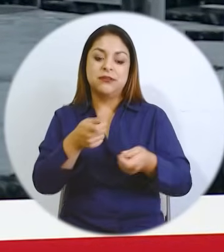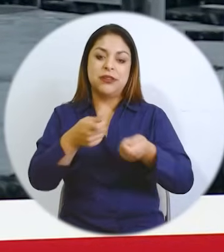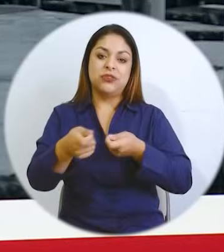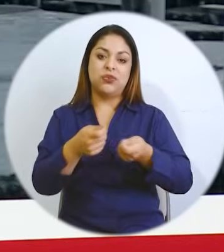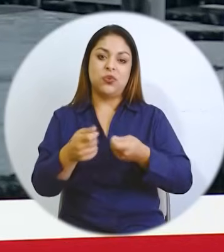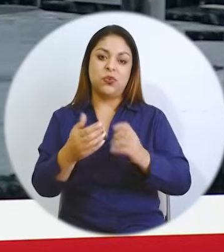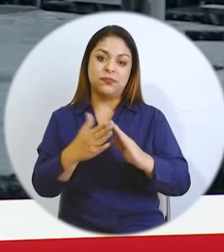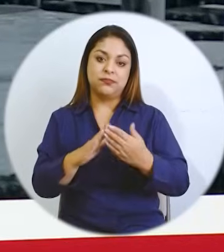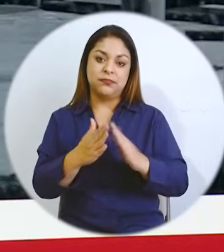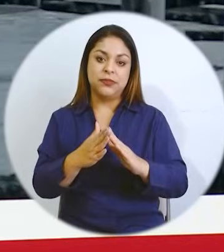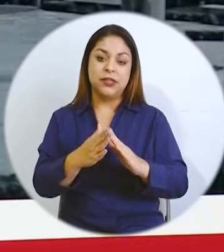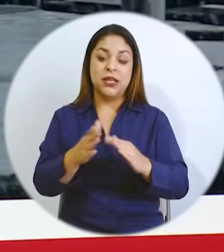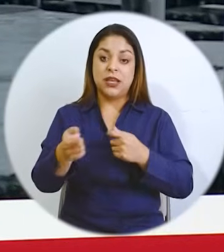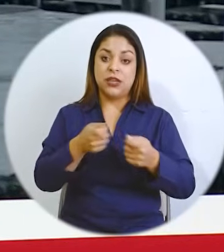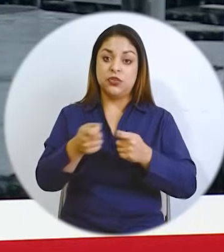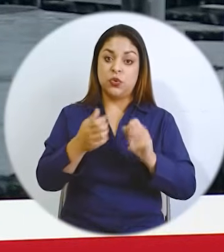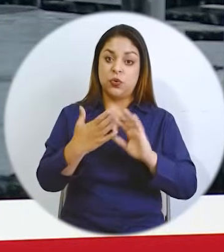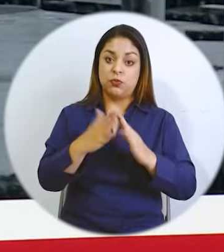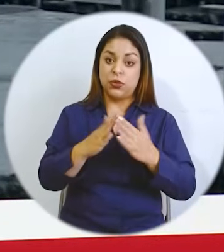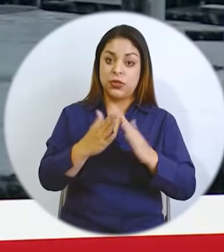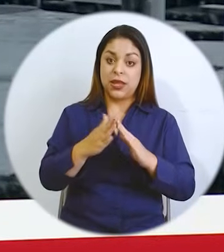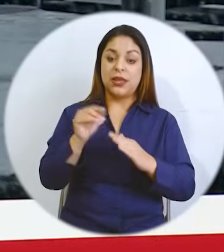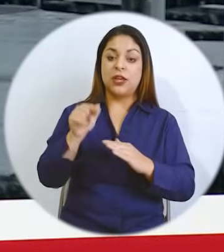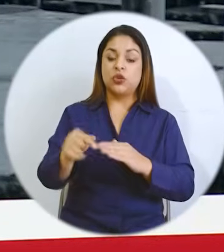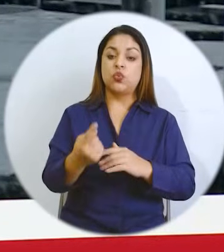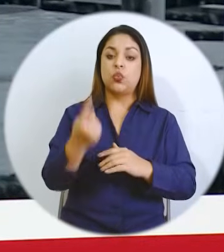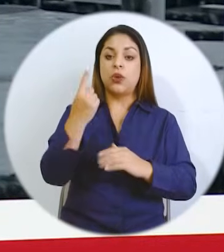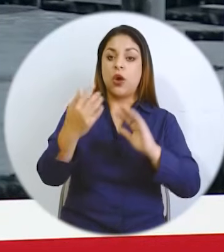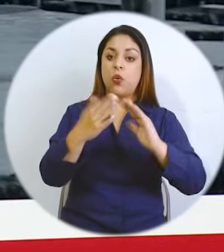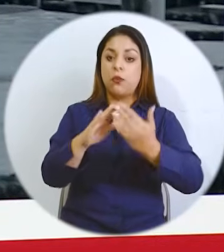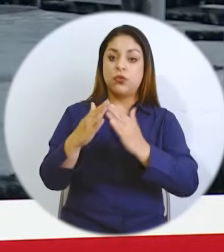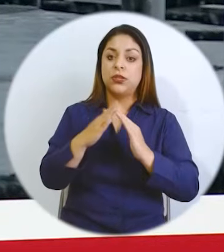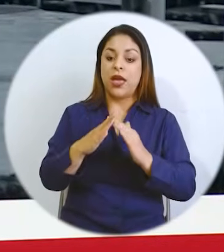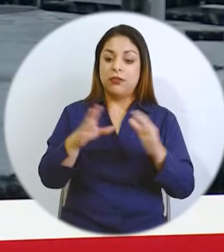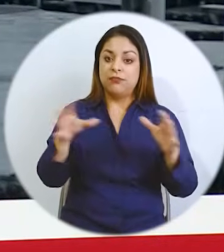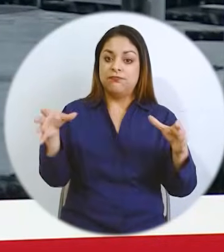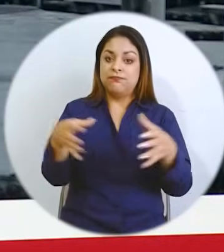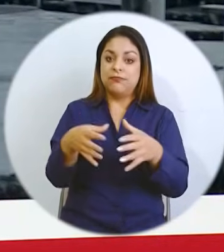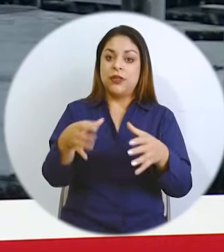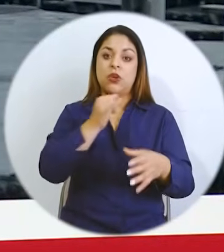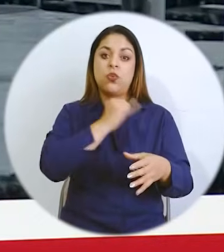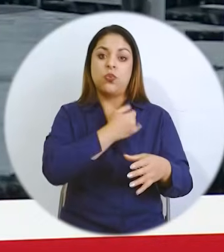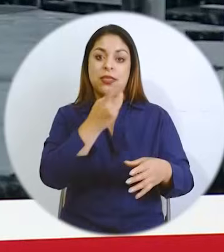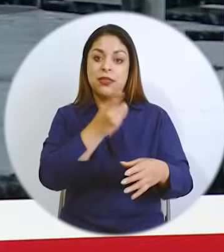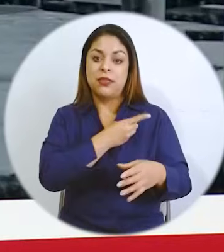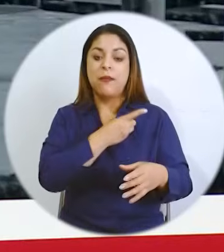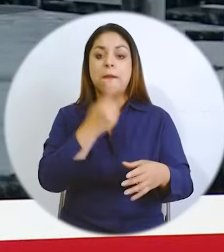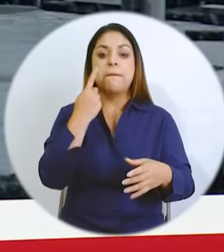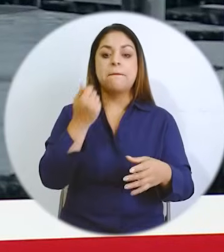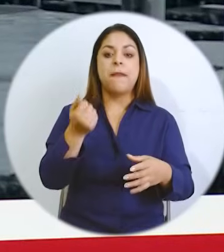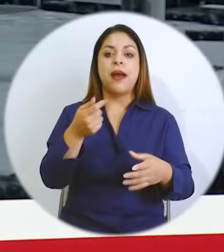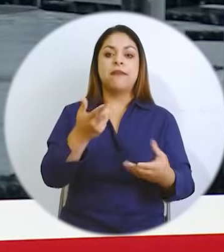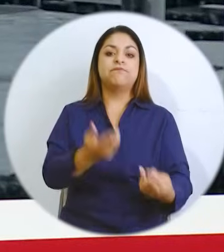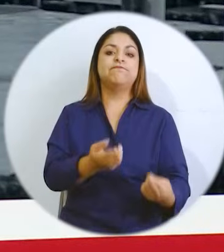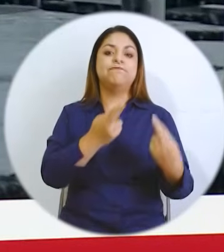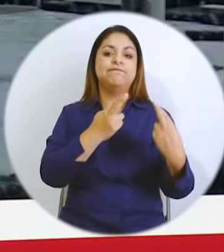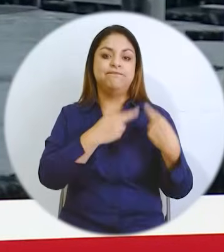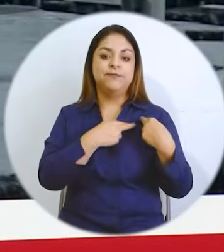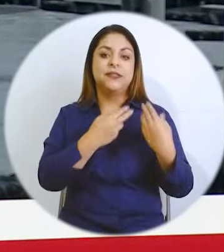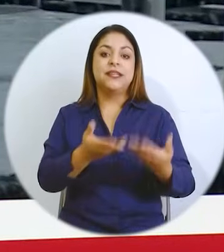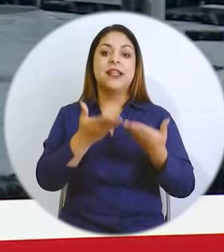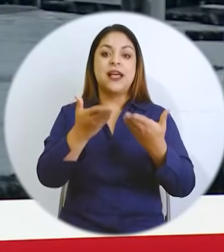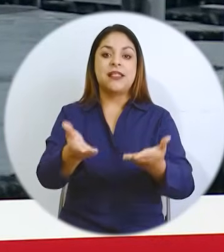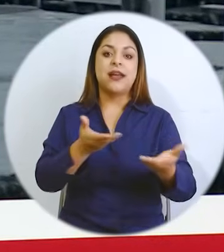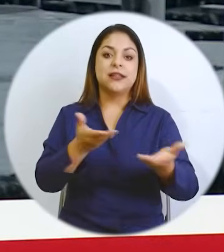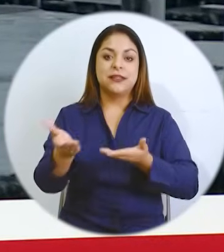gestión comunitaria. La gestión comunitaria que realizan las asadas es una comunidad organizada conformando una junta directiva para hacerse